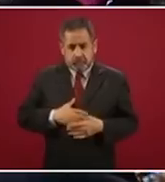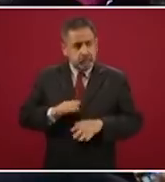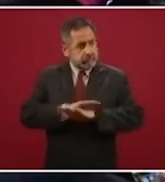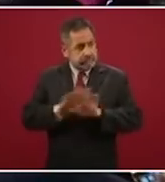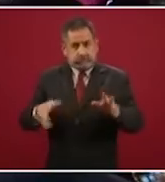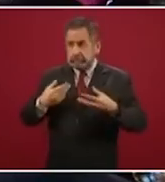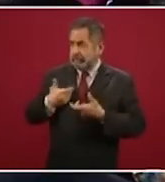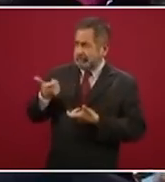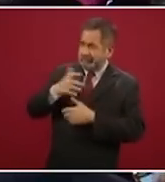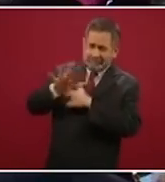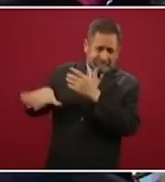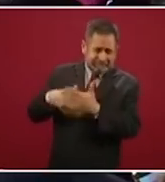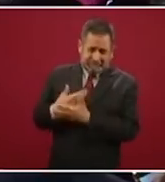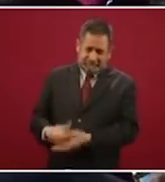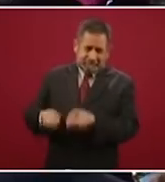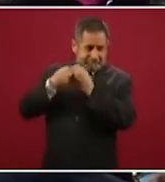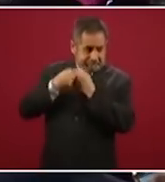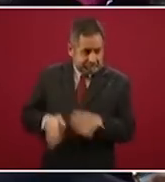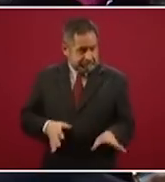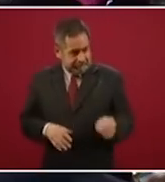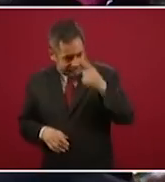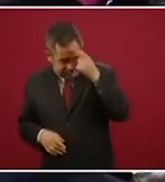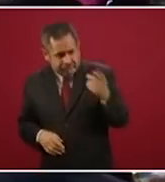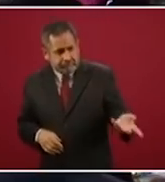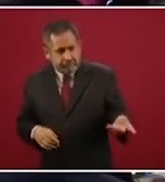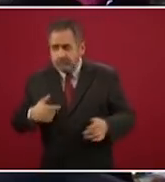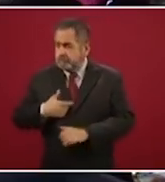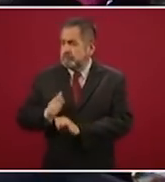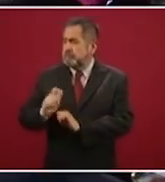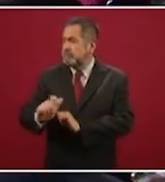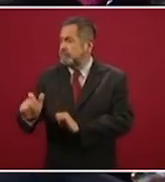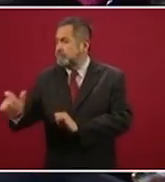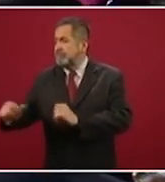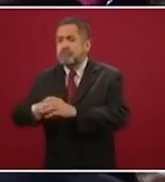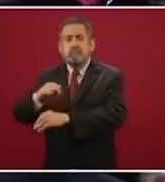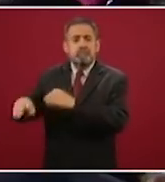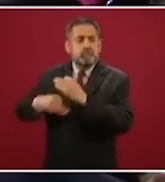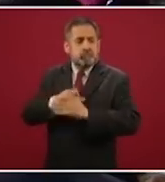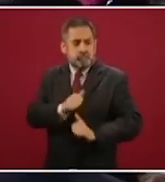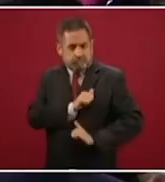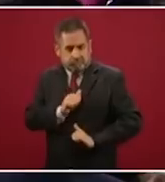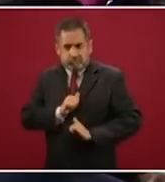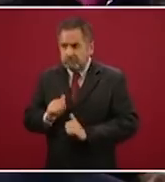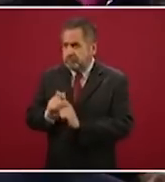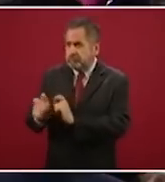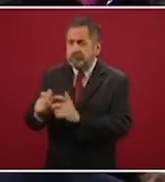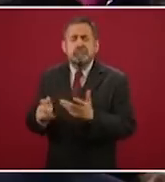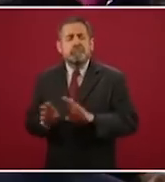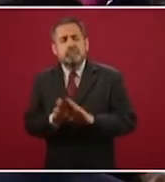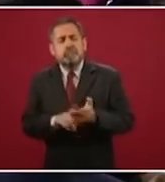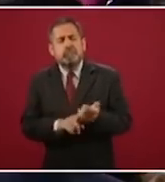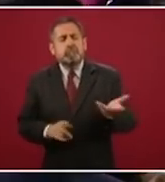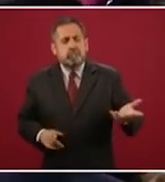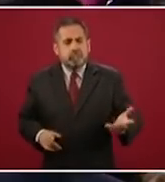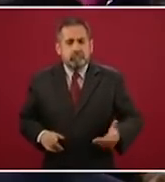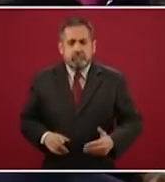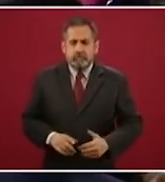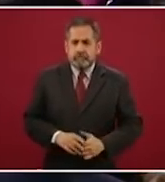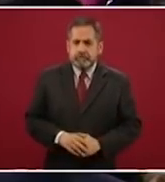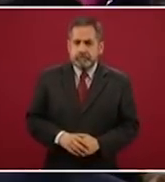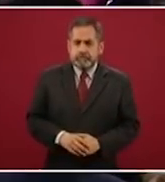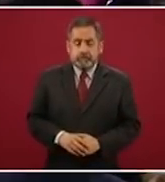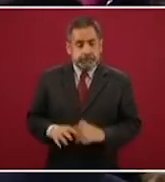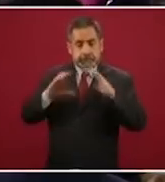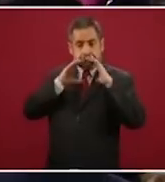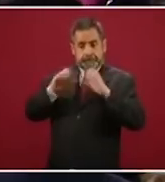enteramente de mi dinero al mismo tiempo que tal vez servía para pagar los sueldos a los que habían sido enemigos de la patria? Las